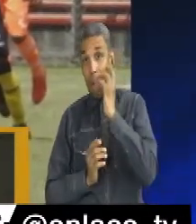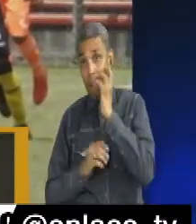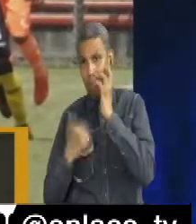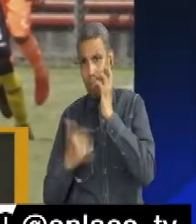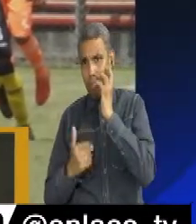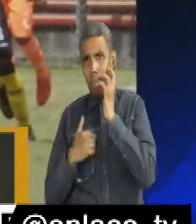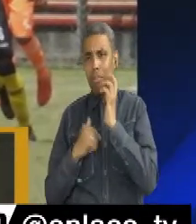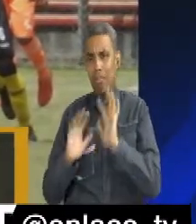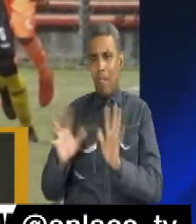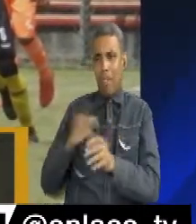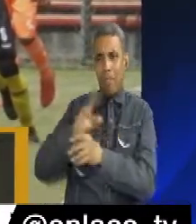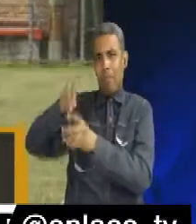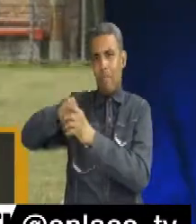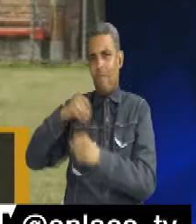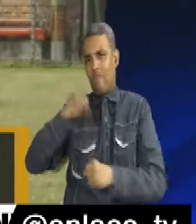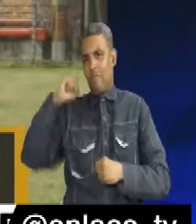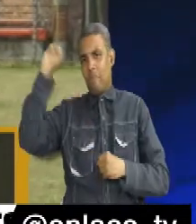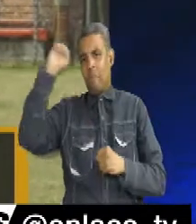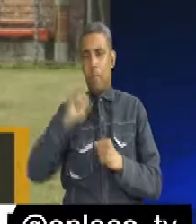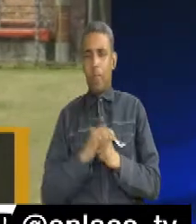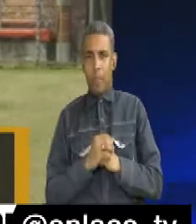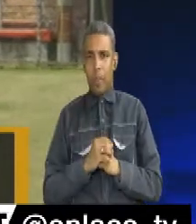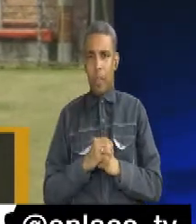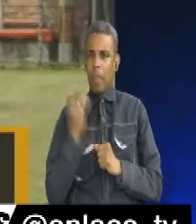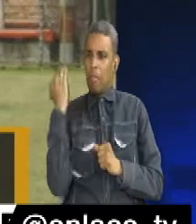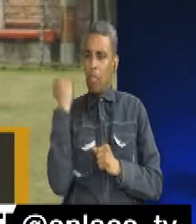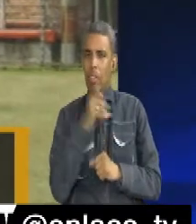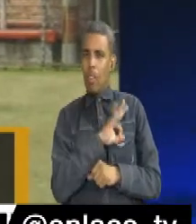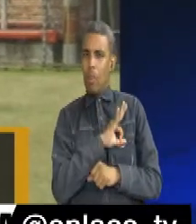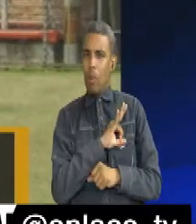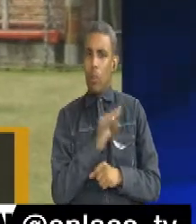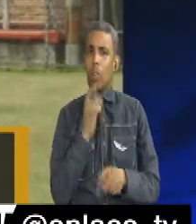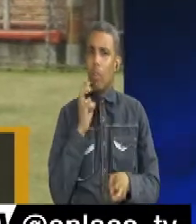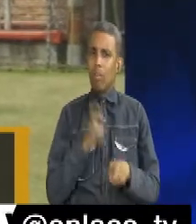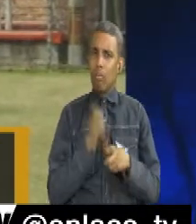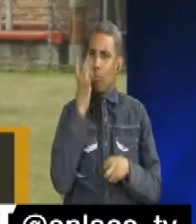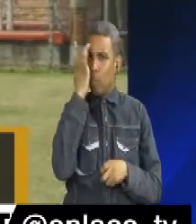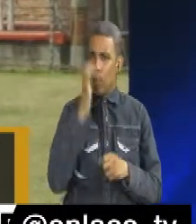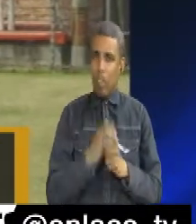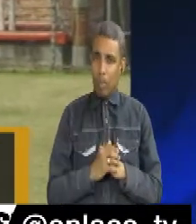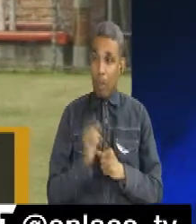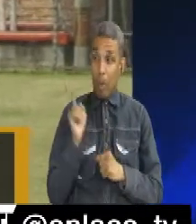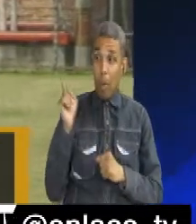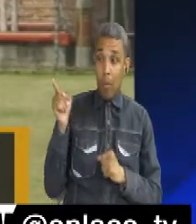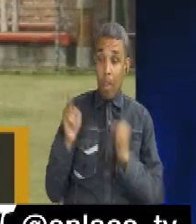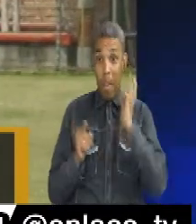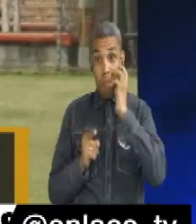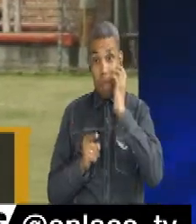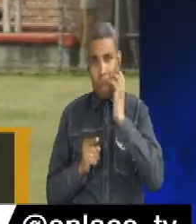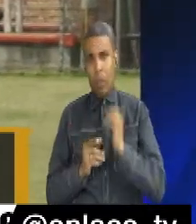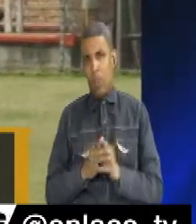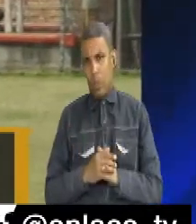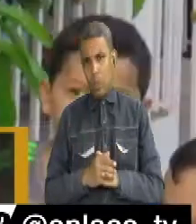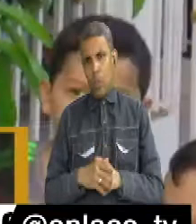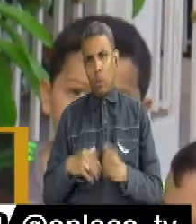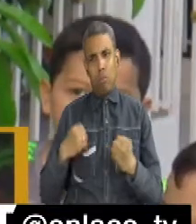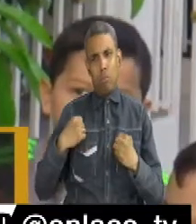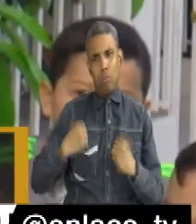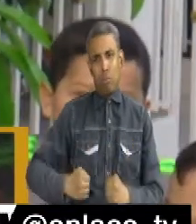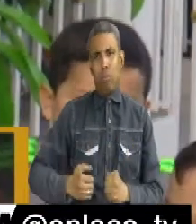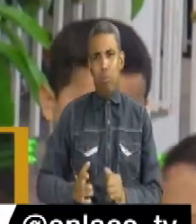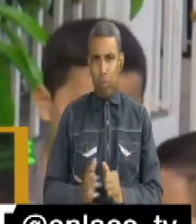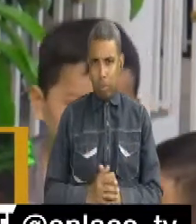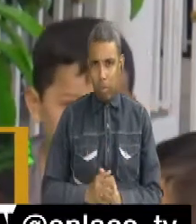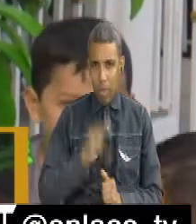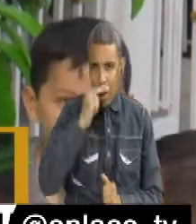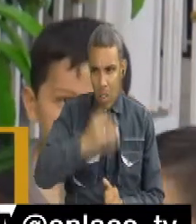del país. Es un partido complicado el que se jugó el sábado porque todos saben de que Envigado es una de las mejores canteras, es